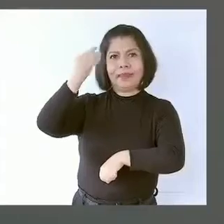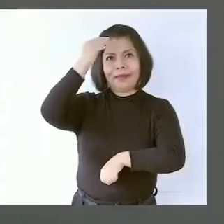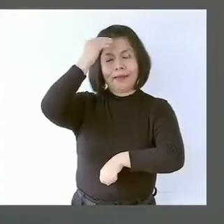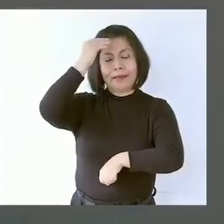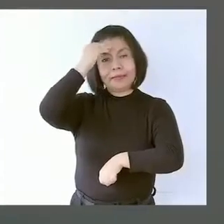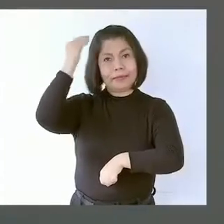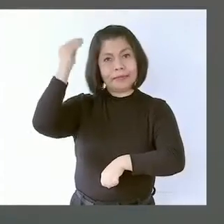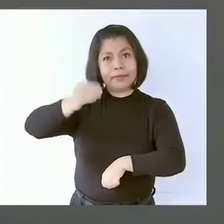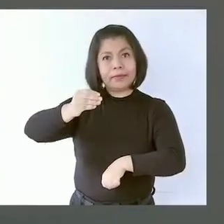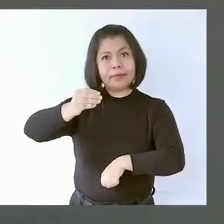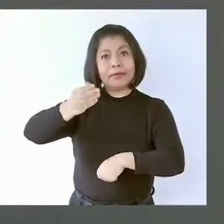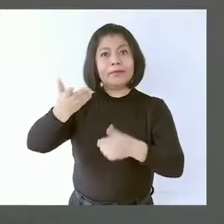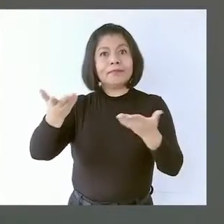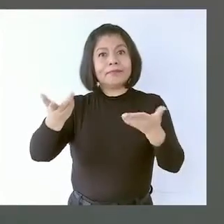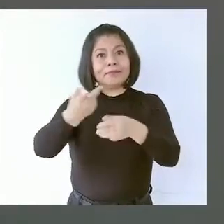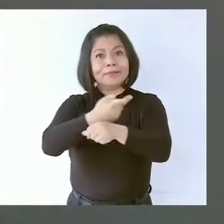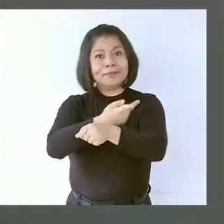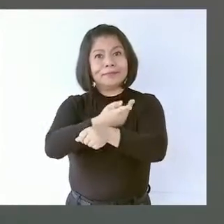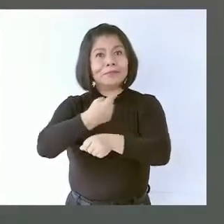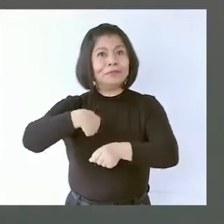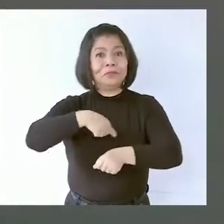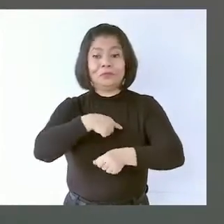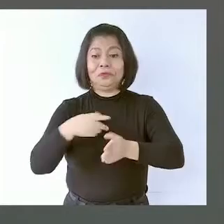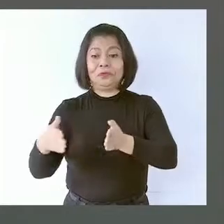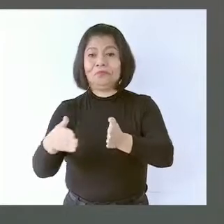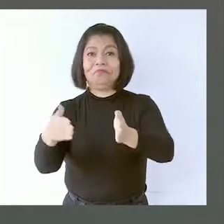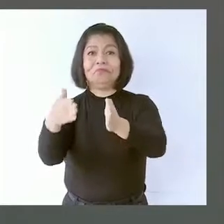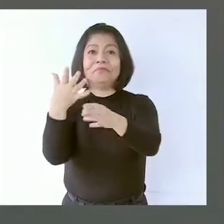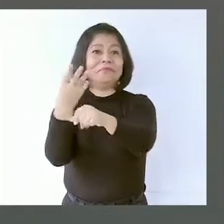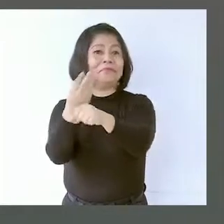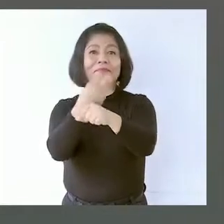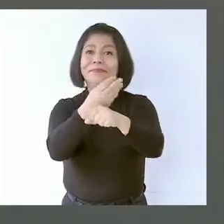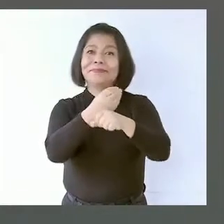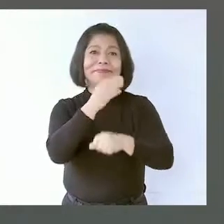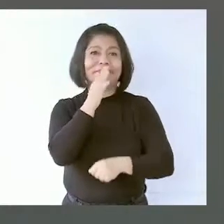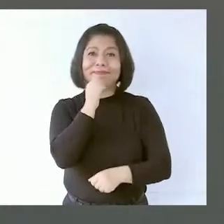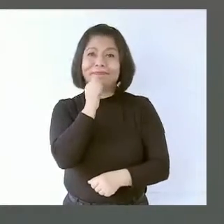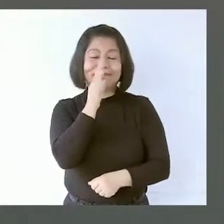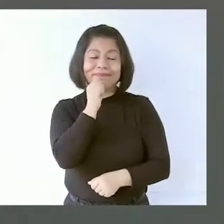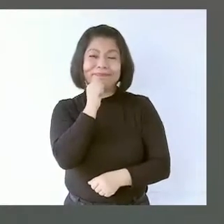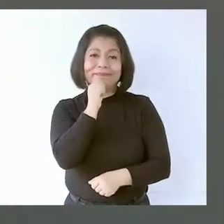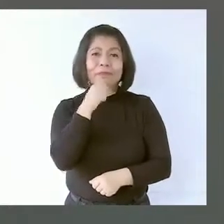aun cuando fuese una instrucción presidencial, pues siempre habría